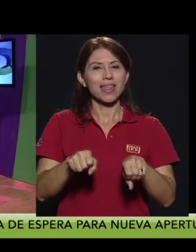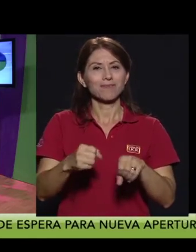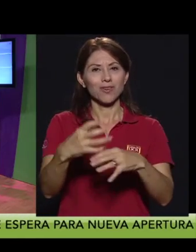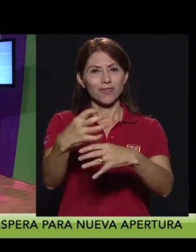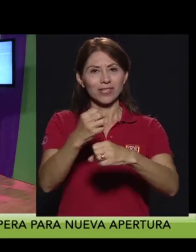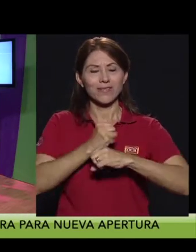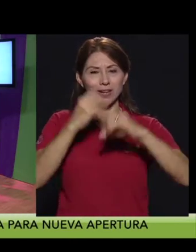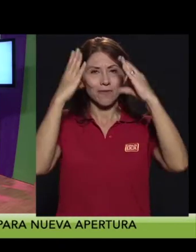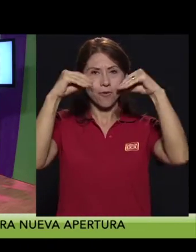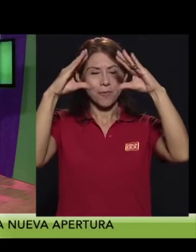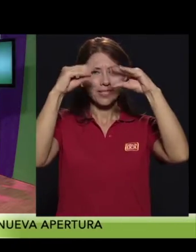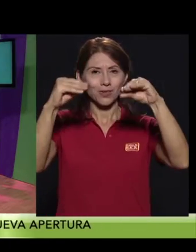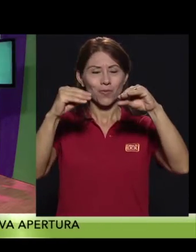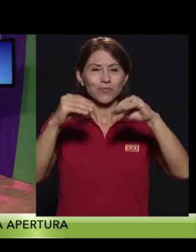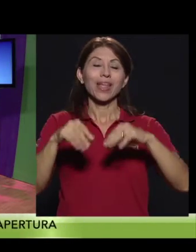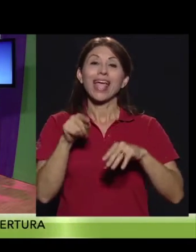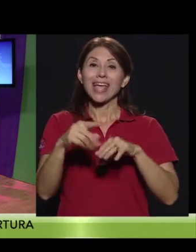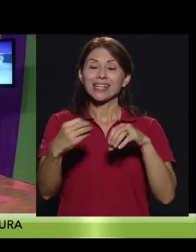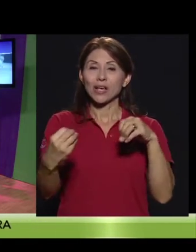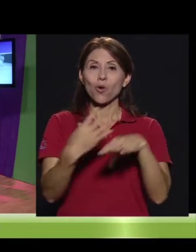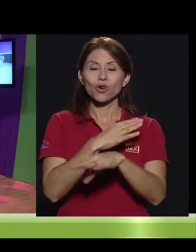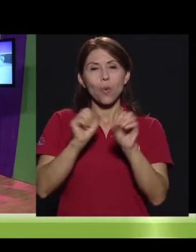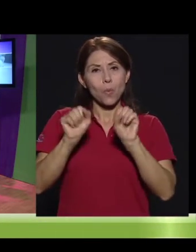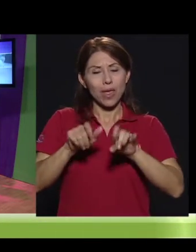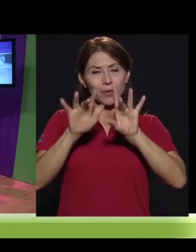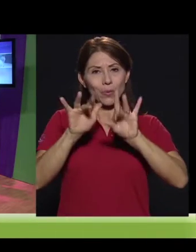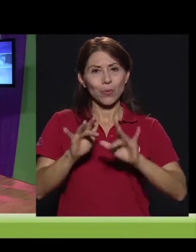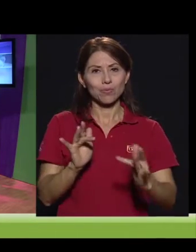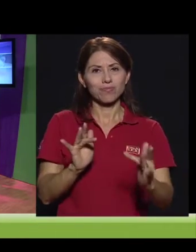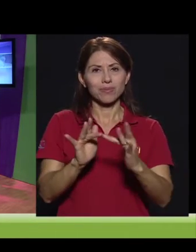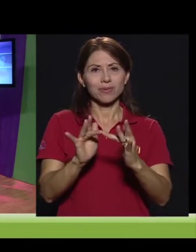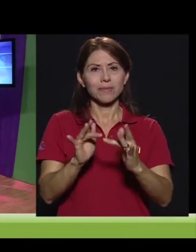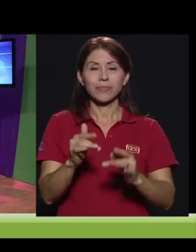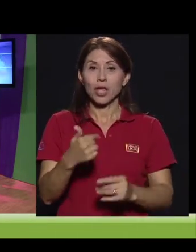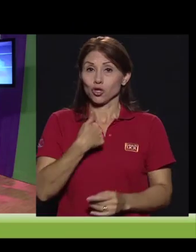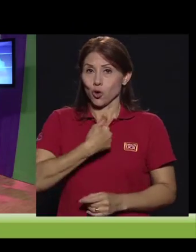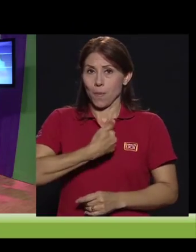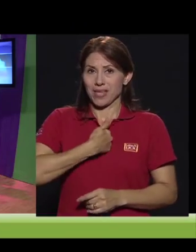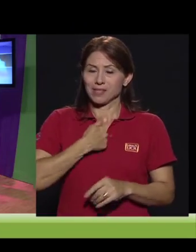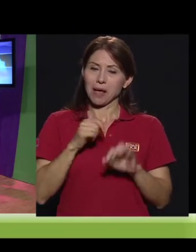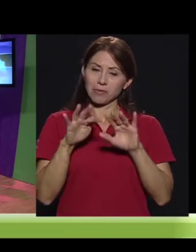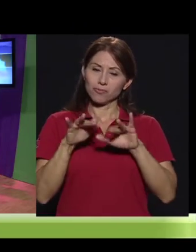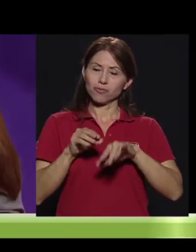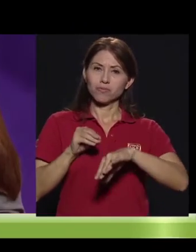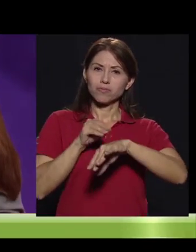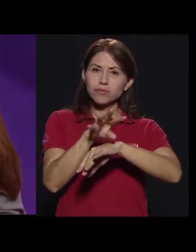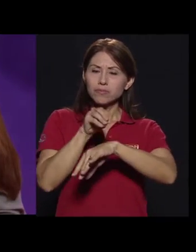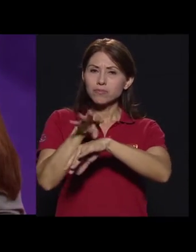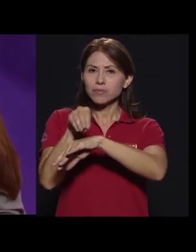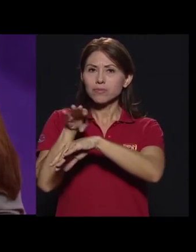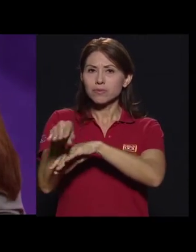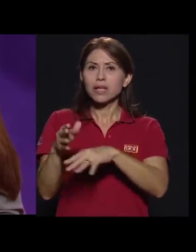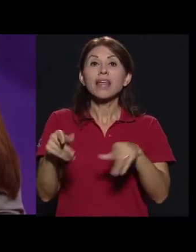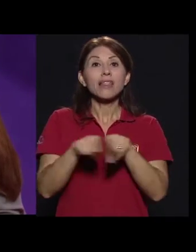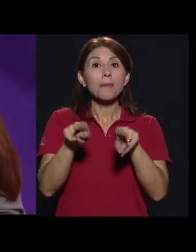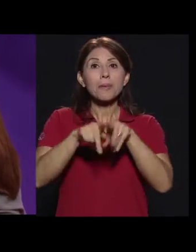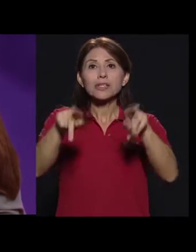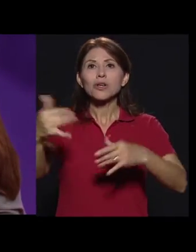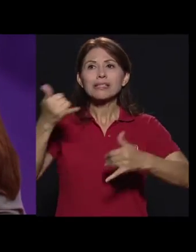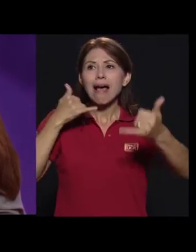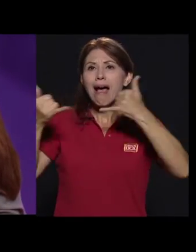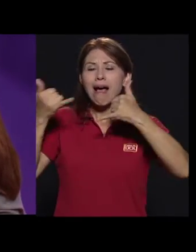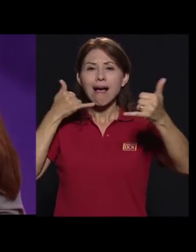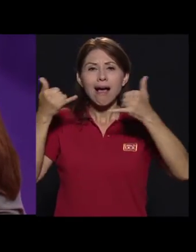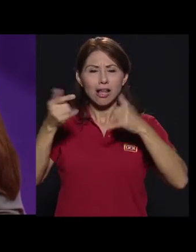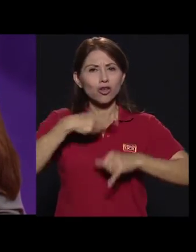daremos toda la información del correo y donde se pueden contactar. Yo misma les estoy enviando los correos, estamos respondiendo llamadas,